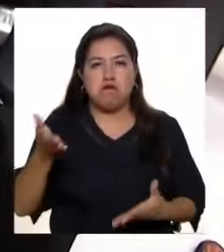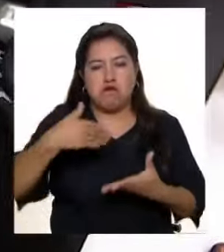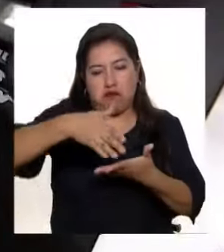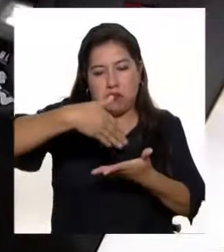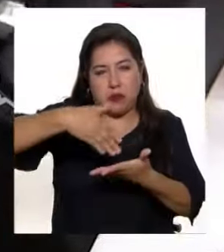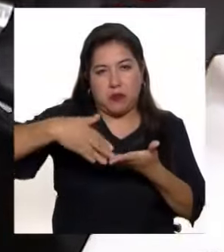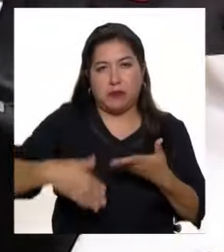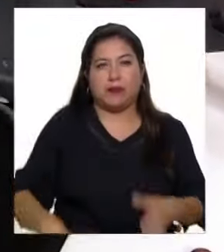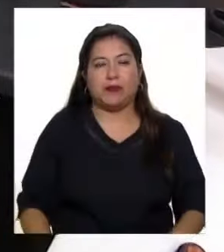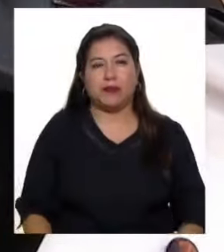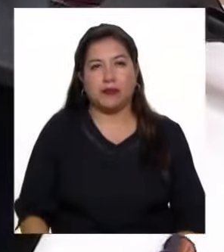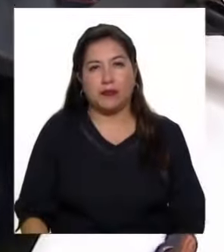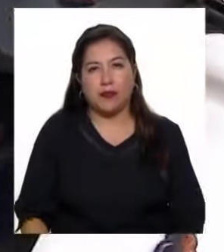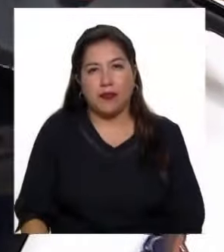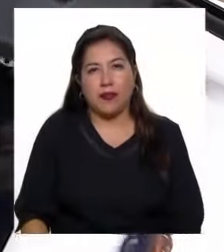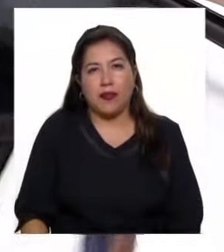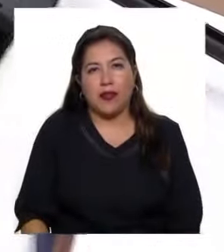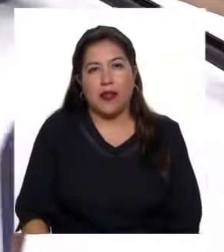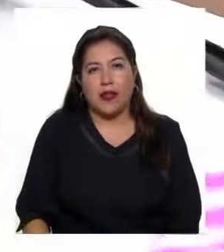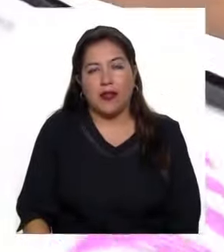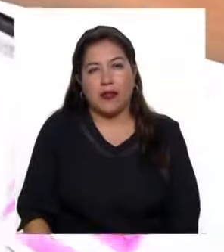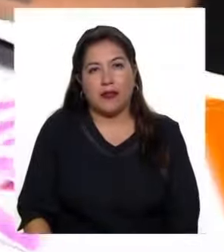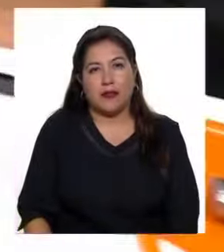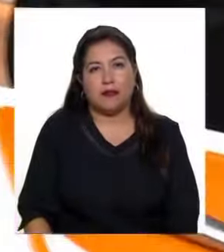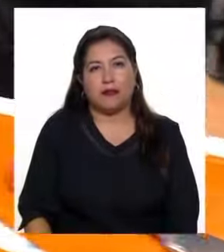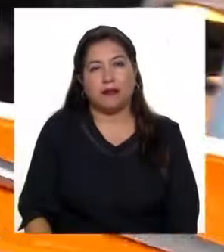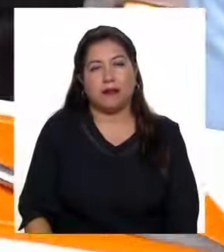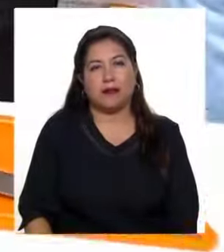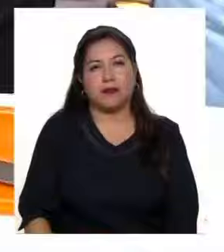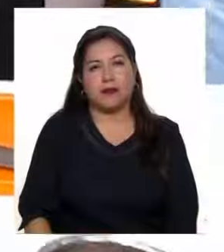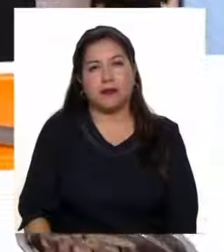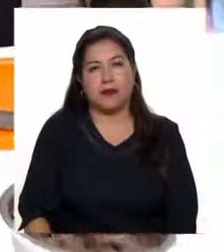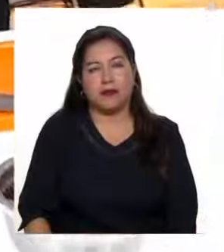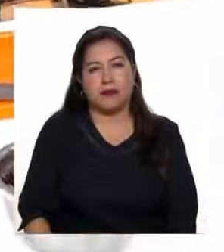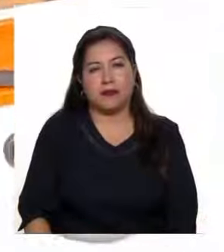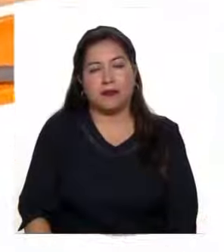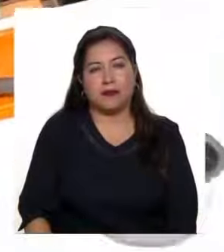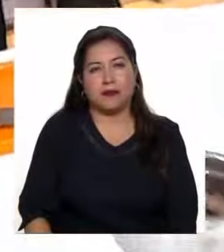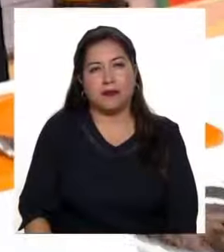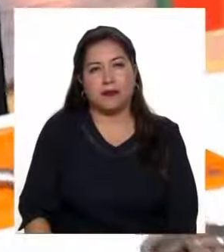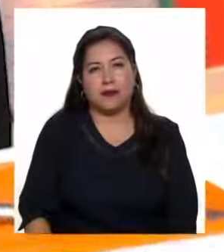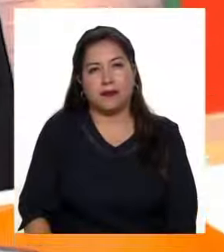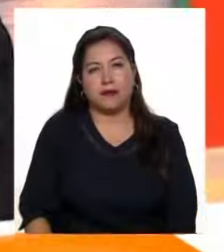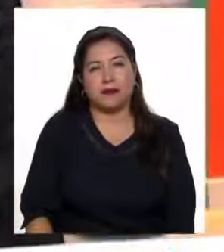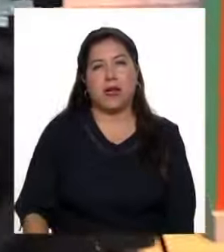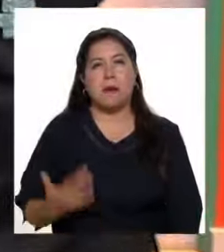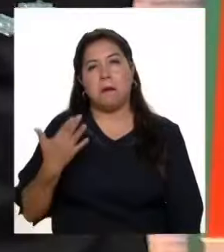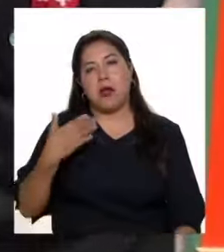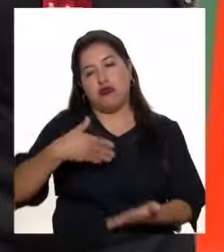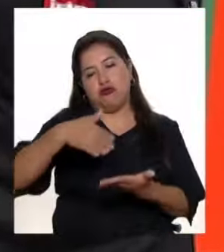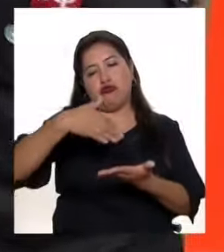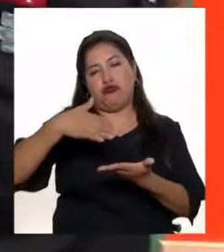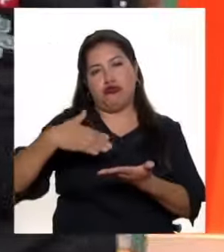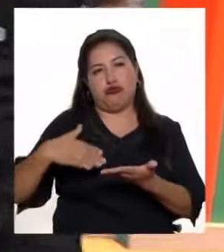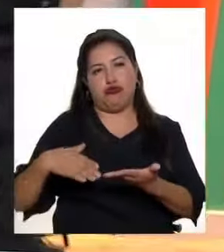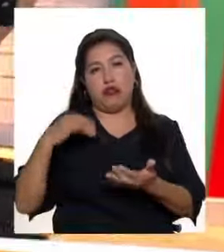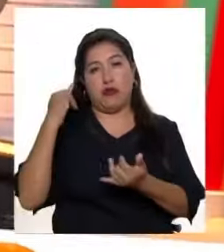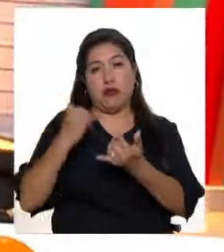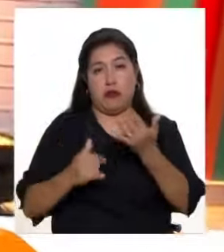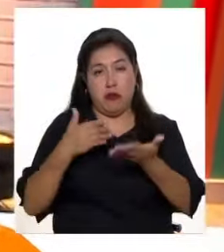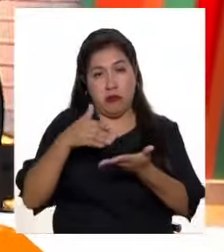de tomate. Ajá. Y ahora sí vamos a matar unos minutitos nada más bien ese panca. Y vamos a regresar la carne y le vamos a